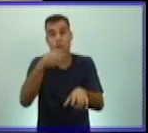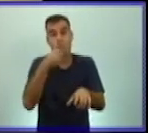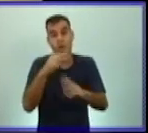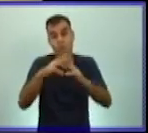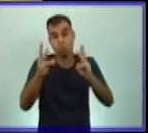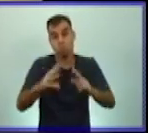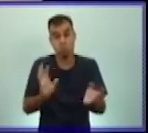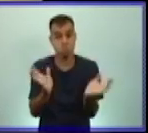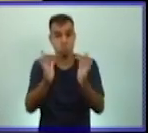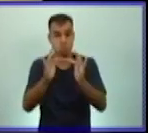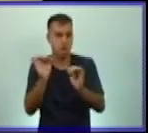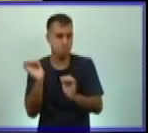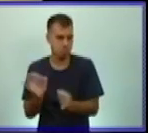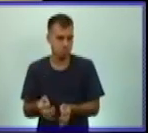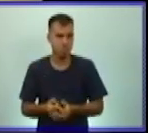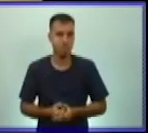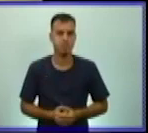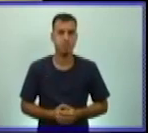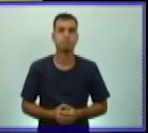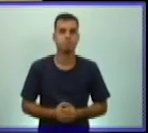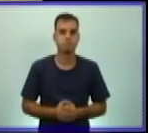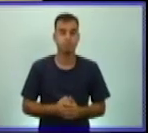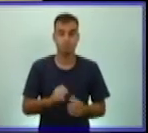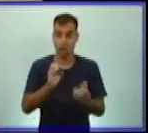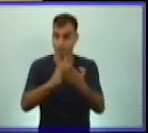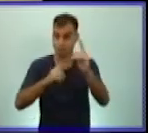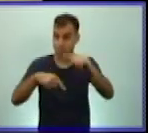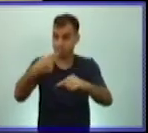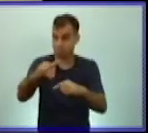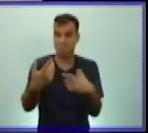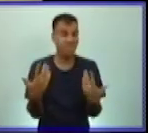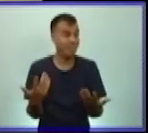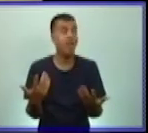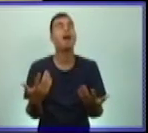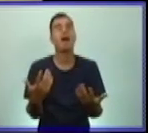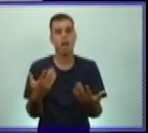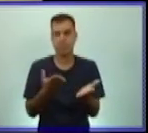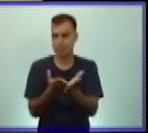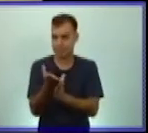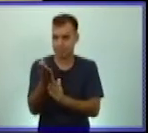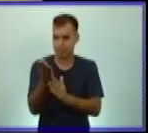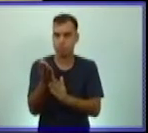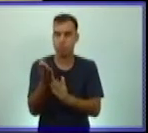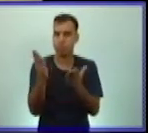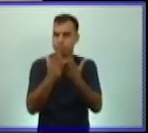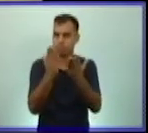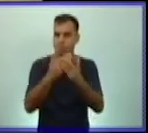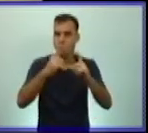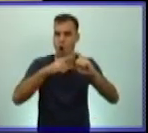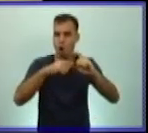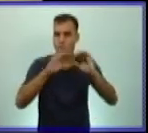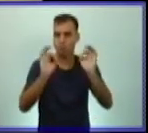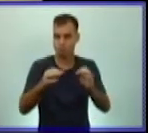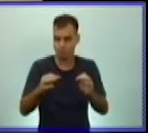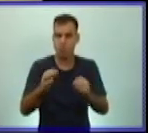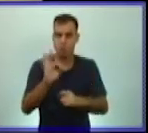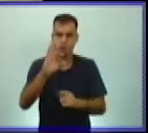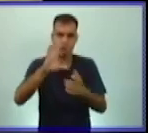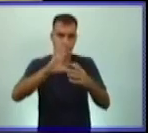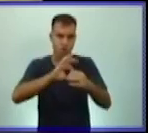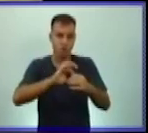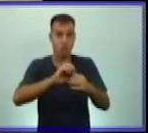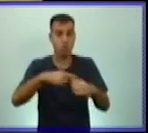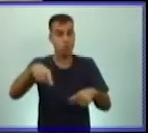estas plataformas digitales. En un próximo encuentro vamos a continuar trabajando contenidos relacionados con el grado y quiero que